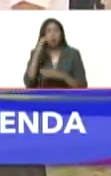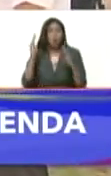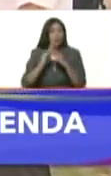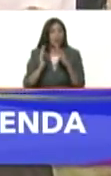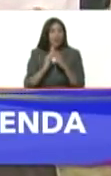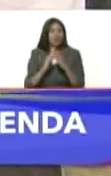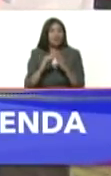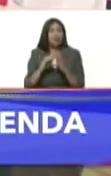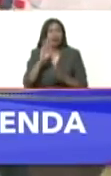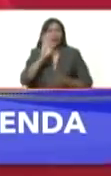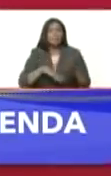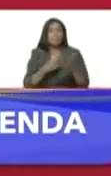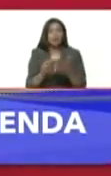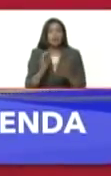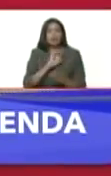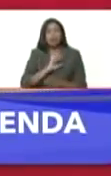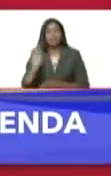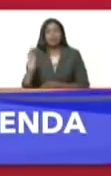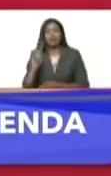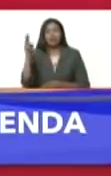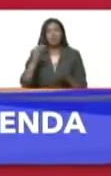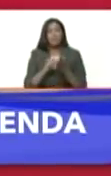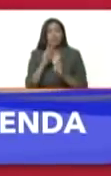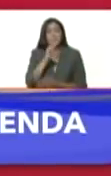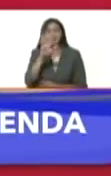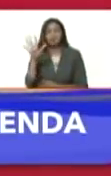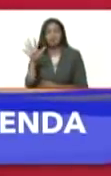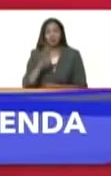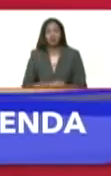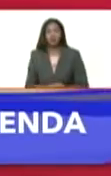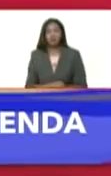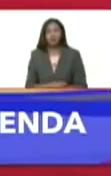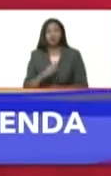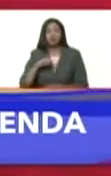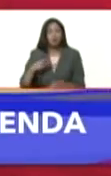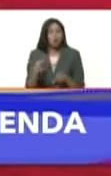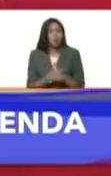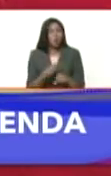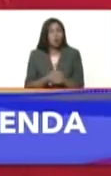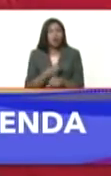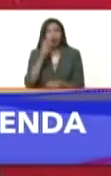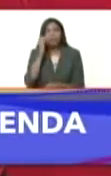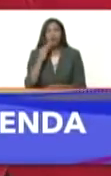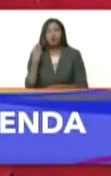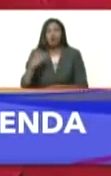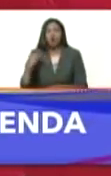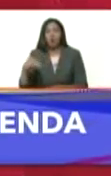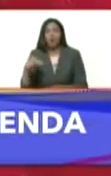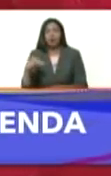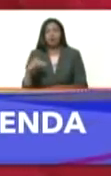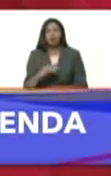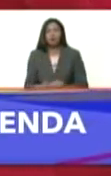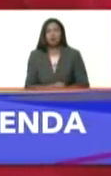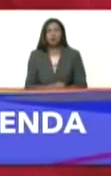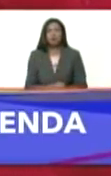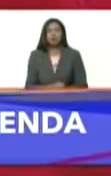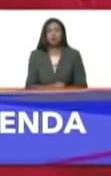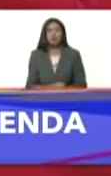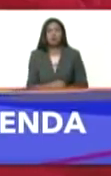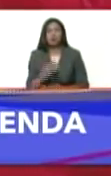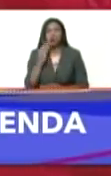de la patria 2025. Bueno, aquí estoy con el gobernador, nuestro camarada, este joven líder Rafael Calles, camarada,